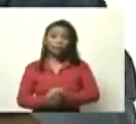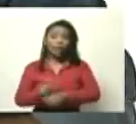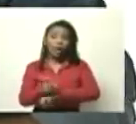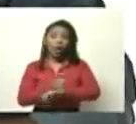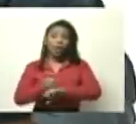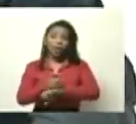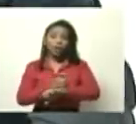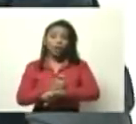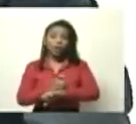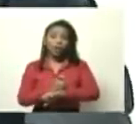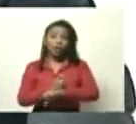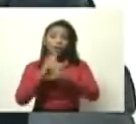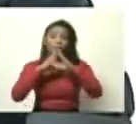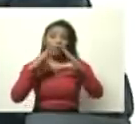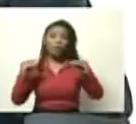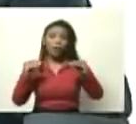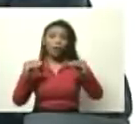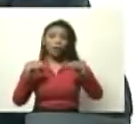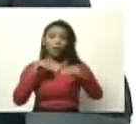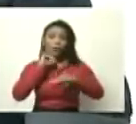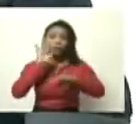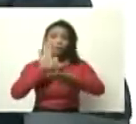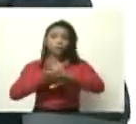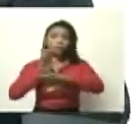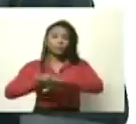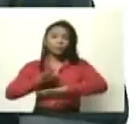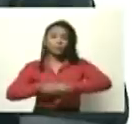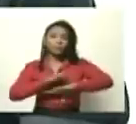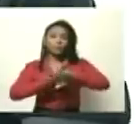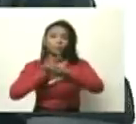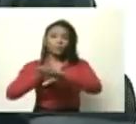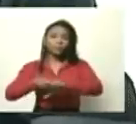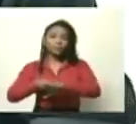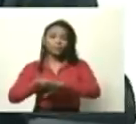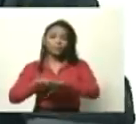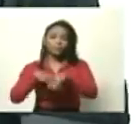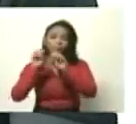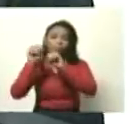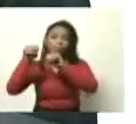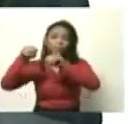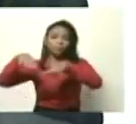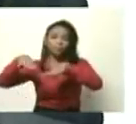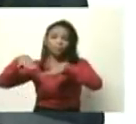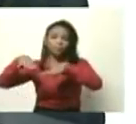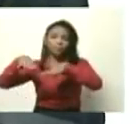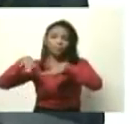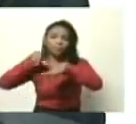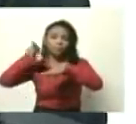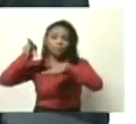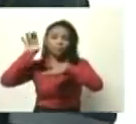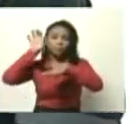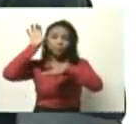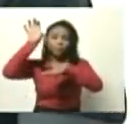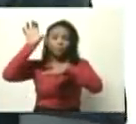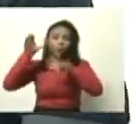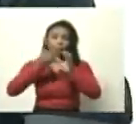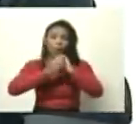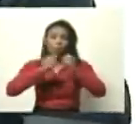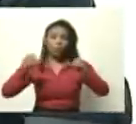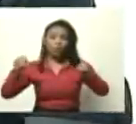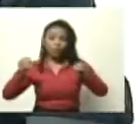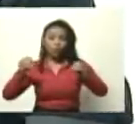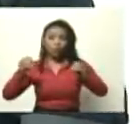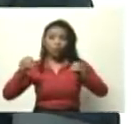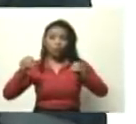gobierno de Nicaragua anunciaba el retiro de ese país de la Organización de